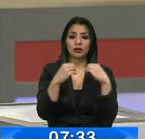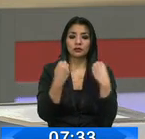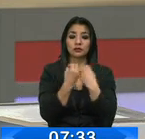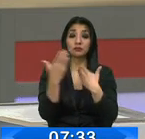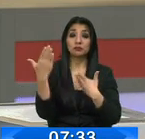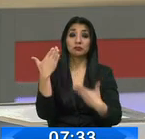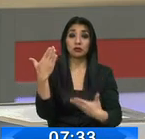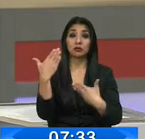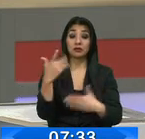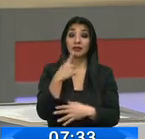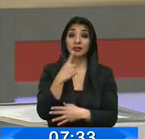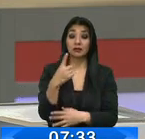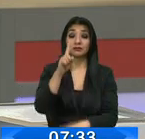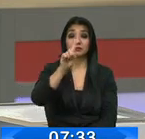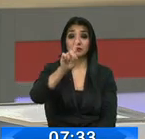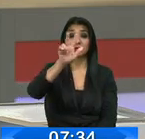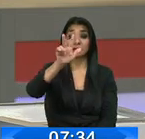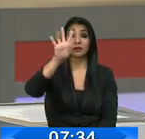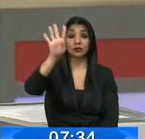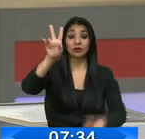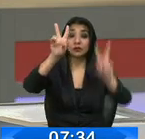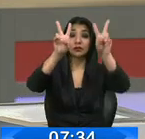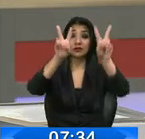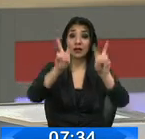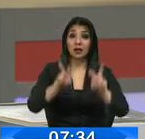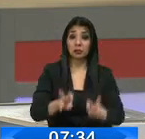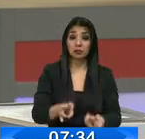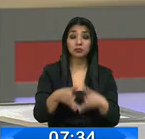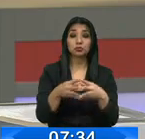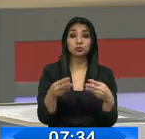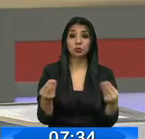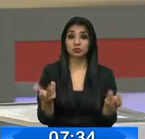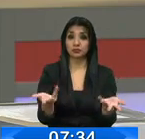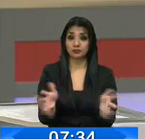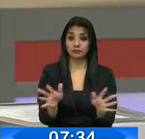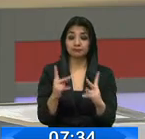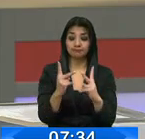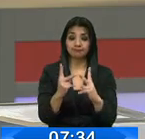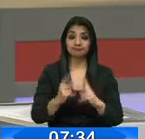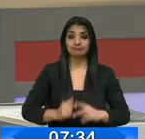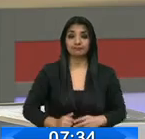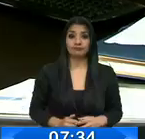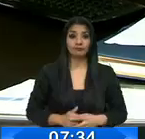que existen 134 casos sin ser resueltos. Miremos.